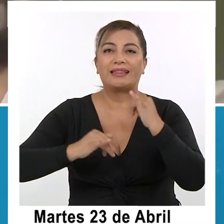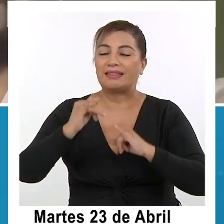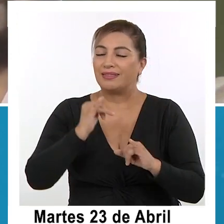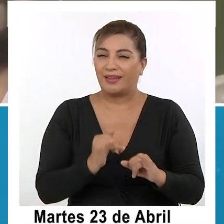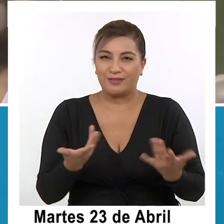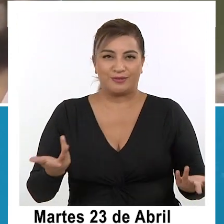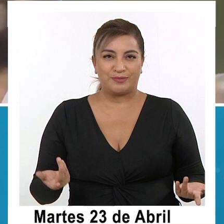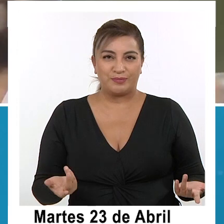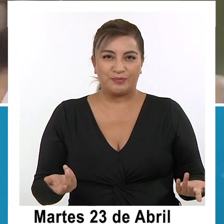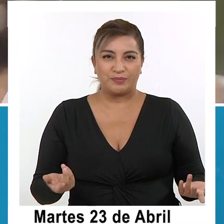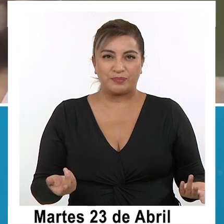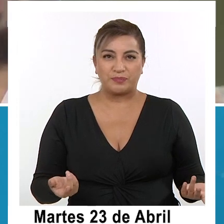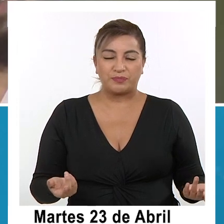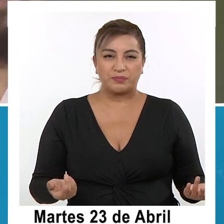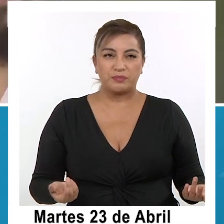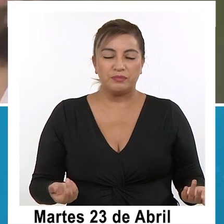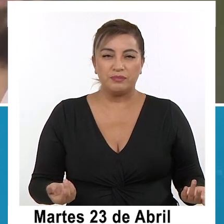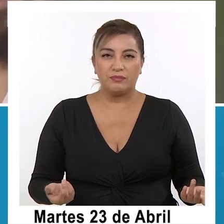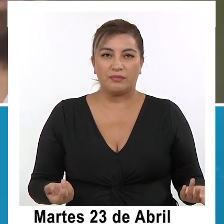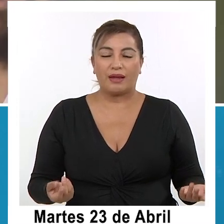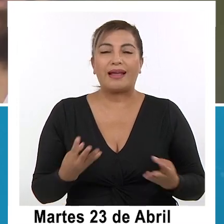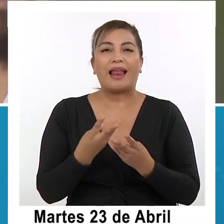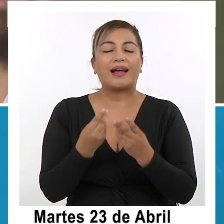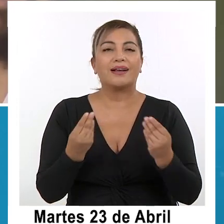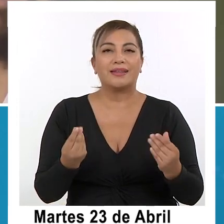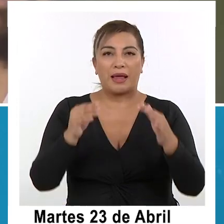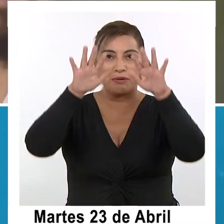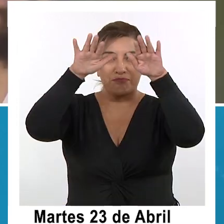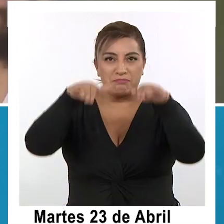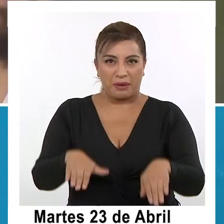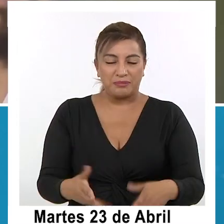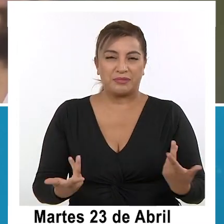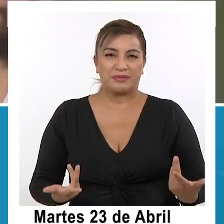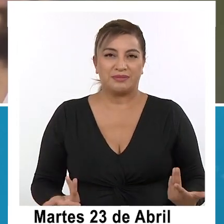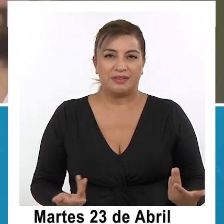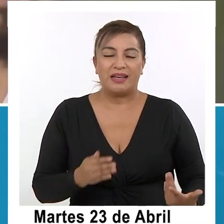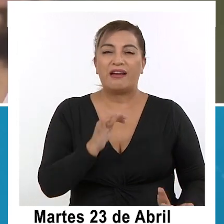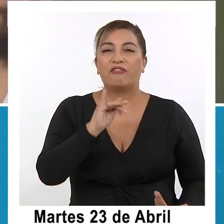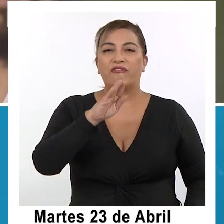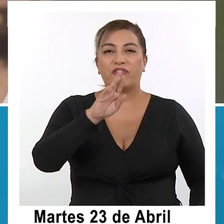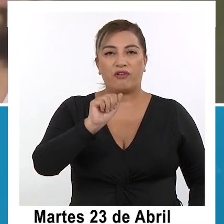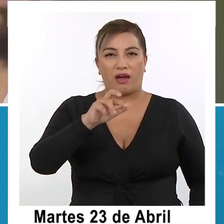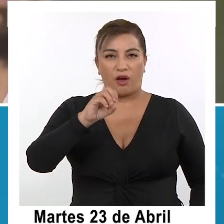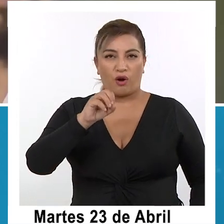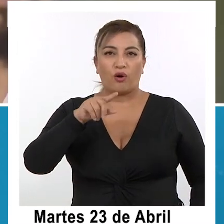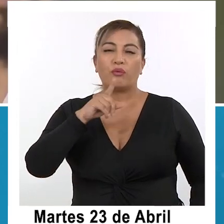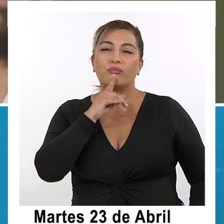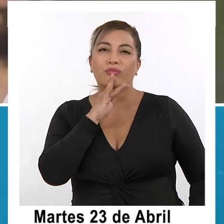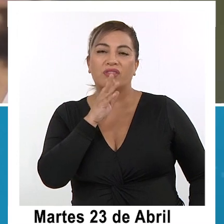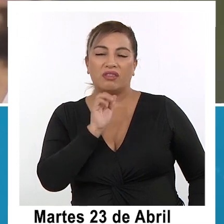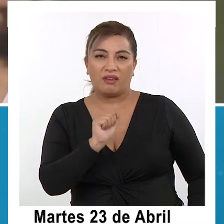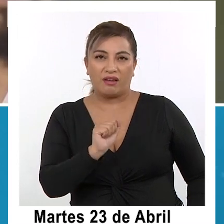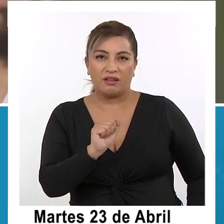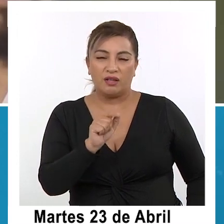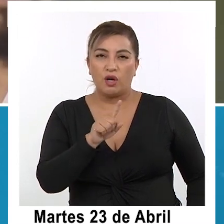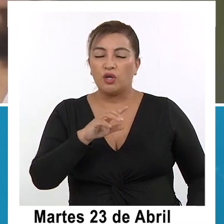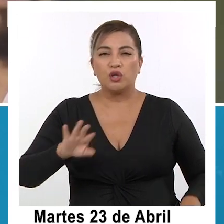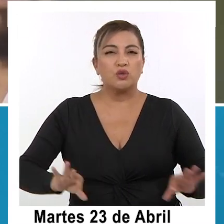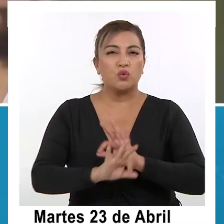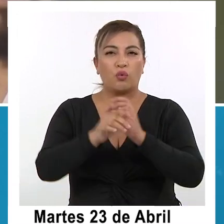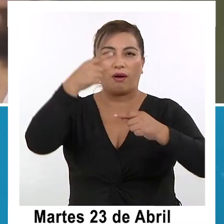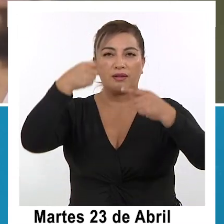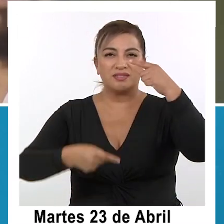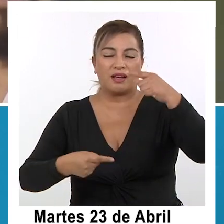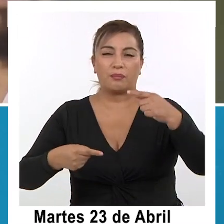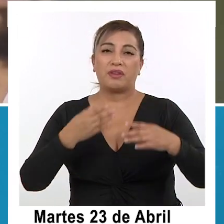tipo de prestaciones eh la dan mucho los muchos de los servicios pero la fibra es la única que es lo suficientemente estable en en lo que tiene que ver